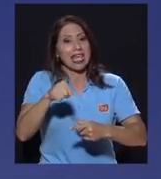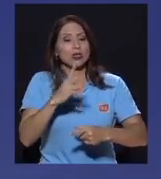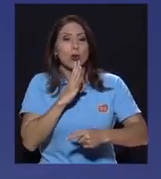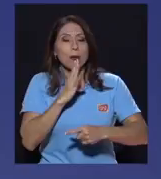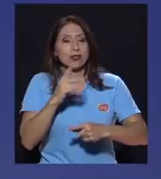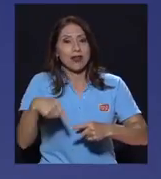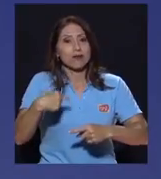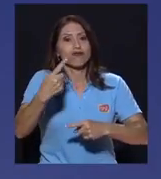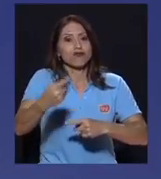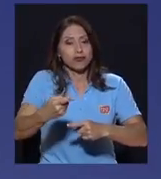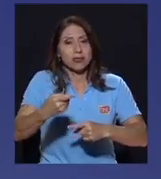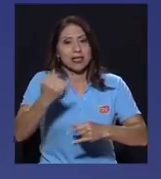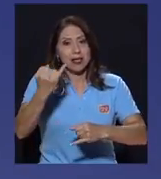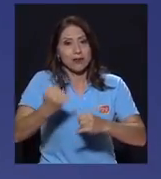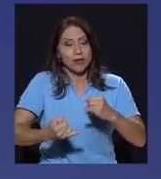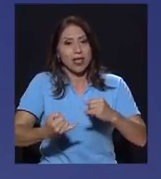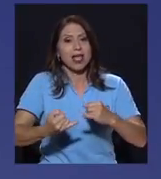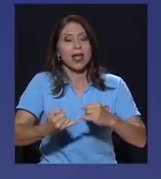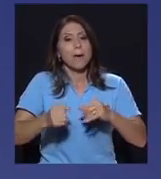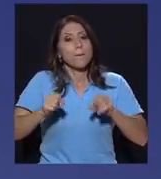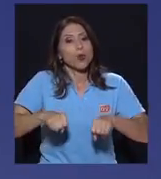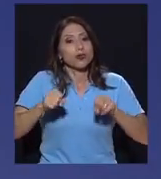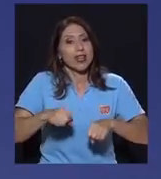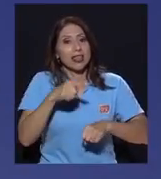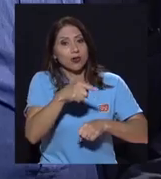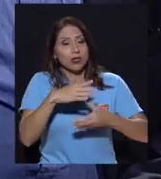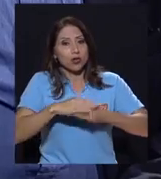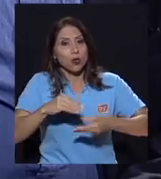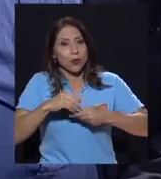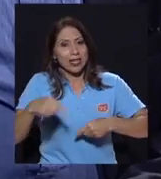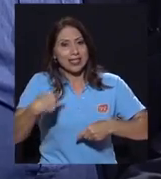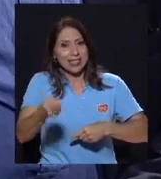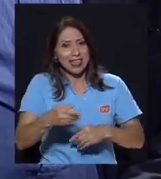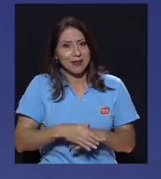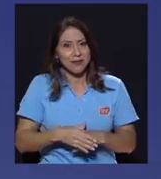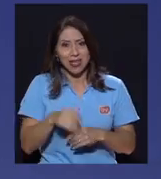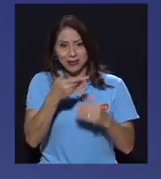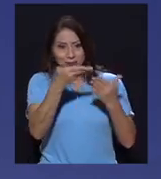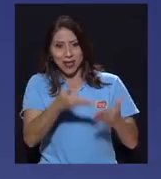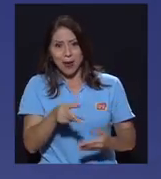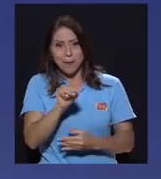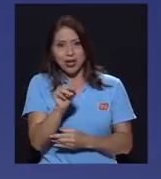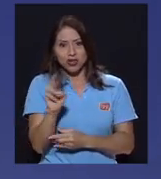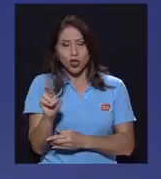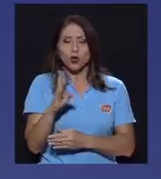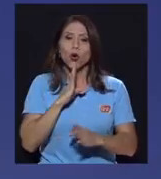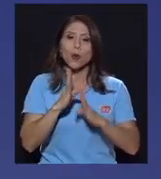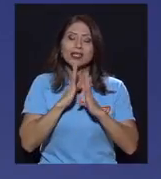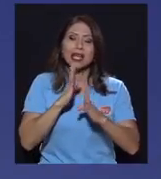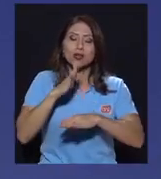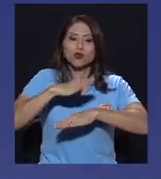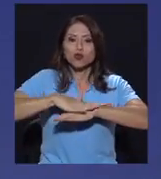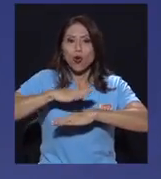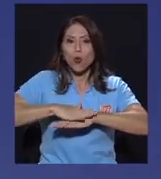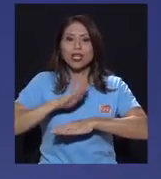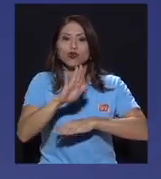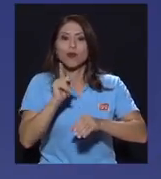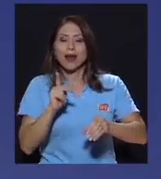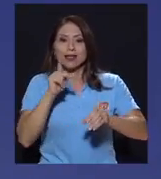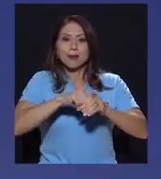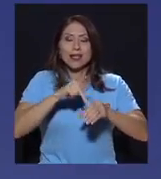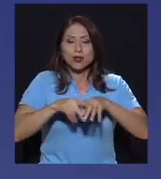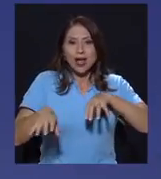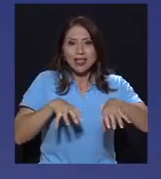en este bloque la posibilidad de que usted nos comenten en el siguiente estamos contra un mario redondo conversando sobre su